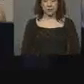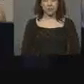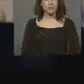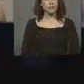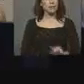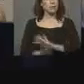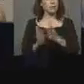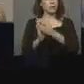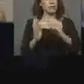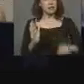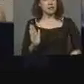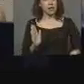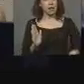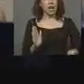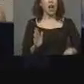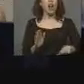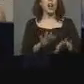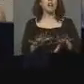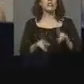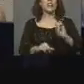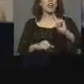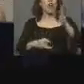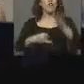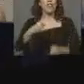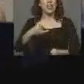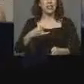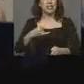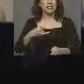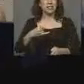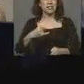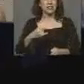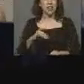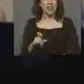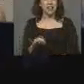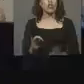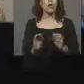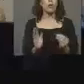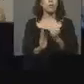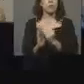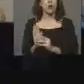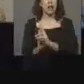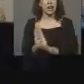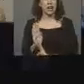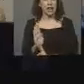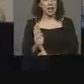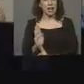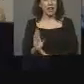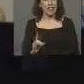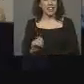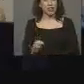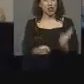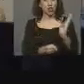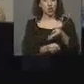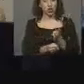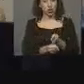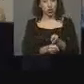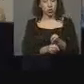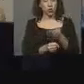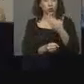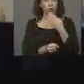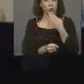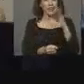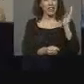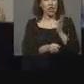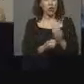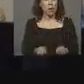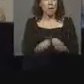se eliminó la imprescriptibilidad del delito, se incorporan reglas para que tanto en el delito de tortura como en el de